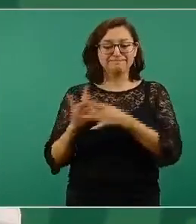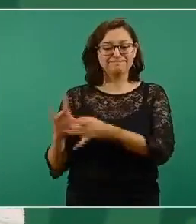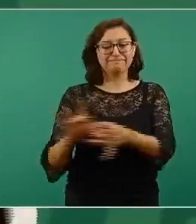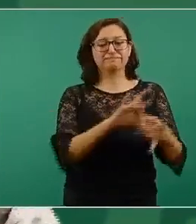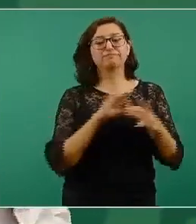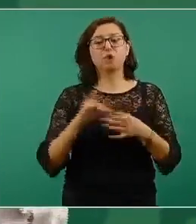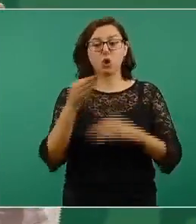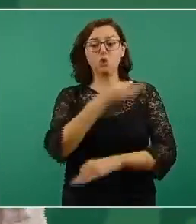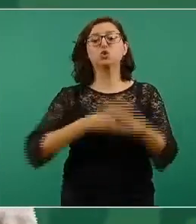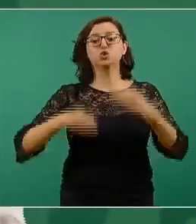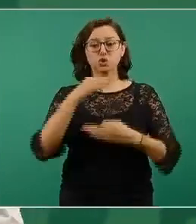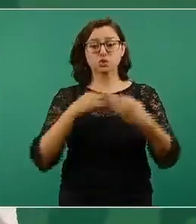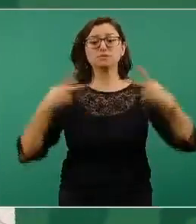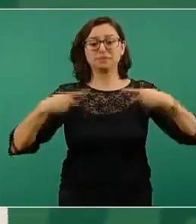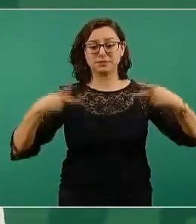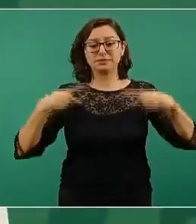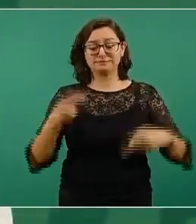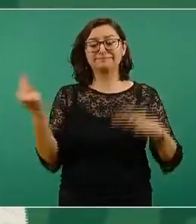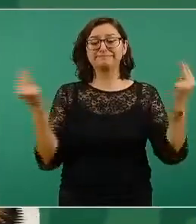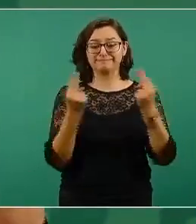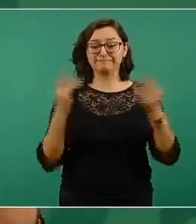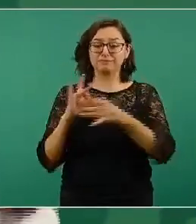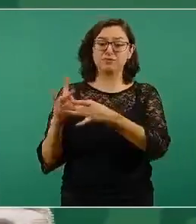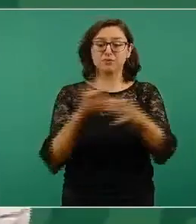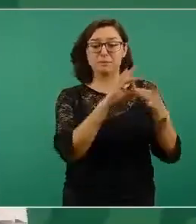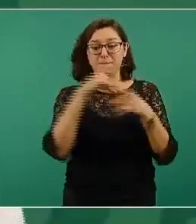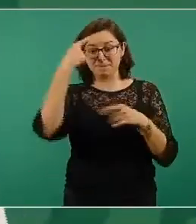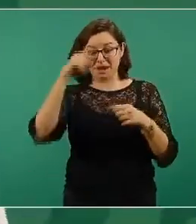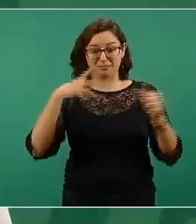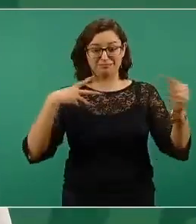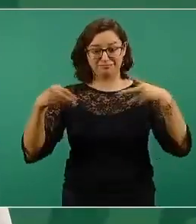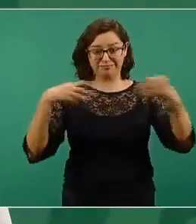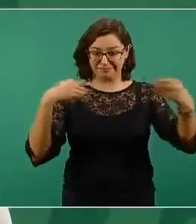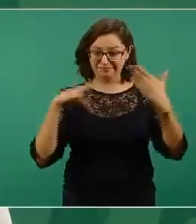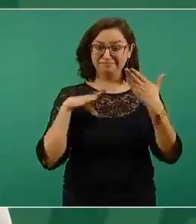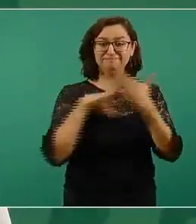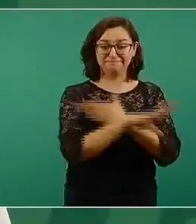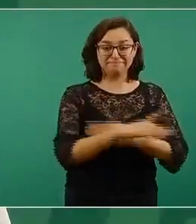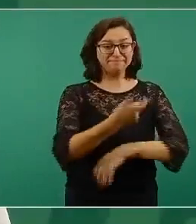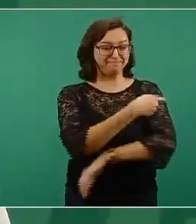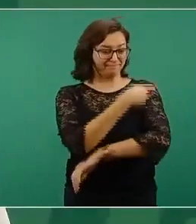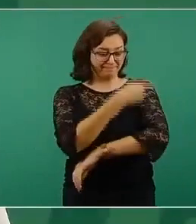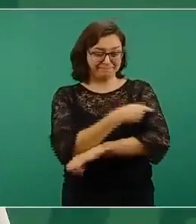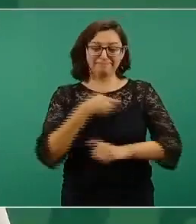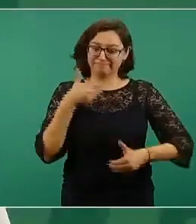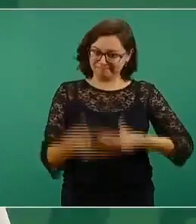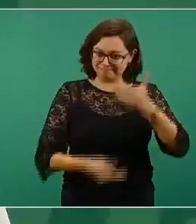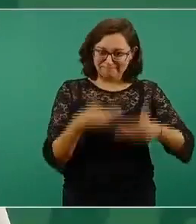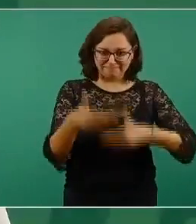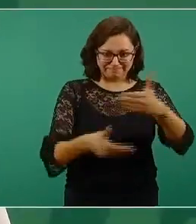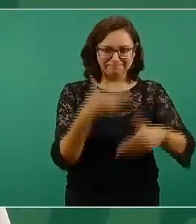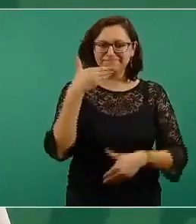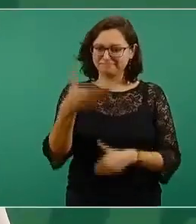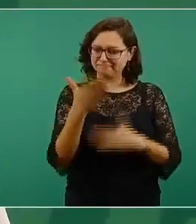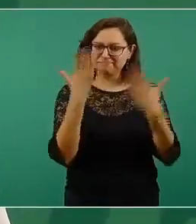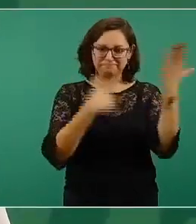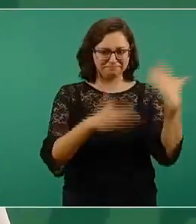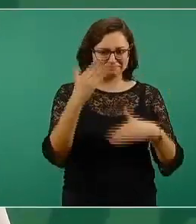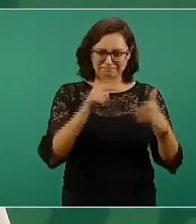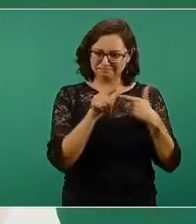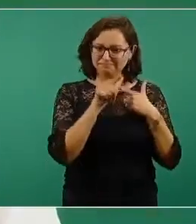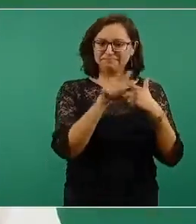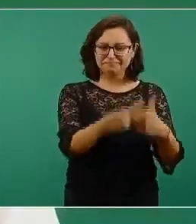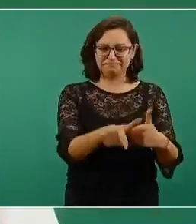todas y todos los mexicanos van a enfrentar la epidemia para que avance el plan de vacunación que está avanzando con mucho éxito, con paso